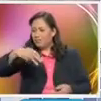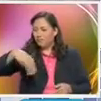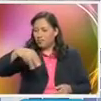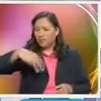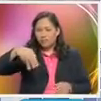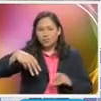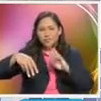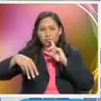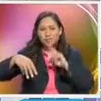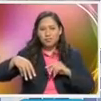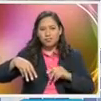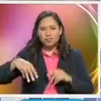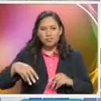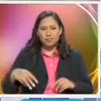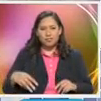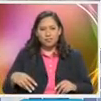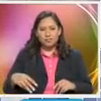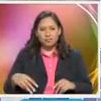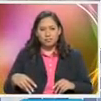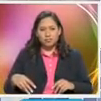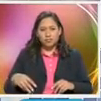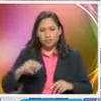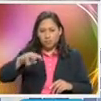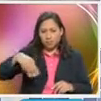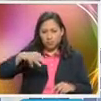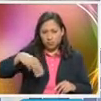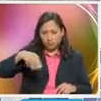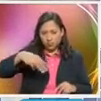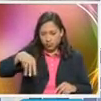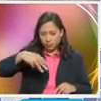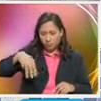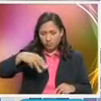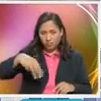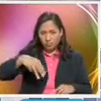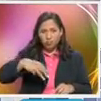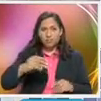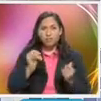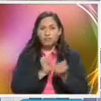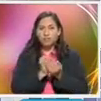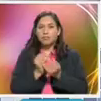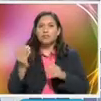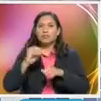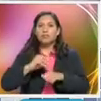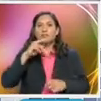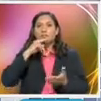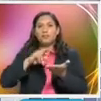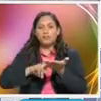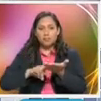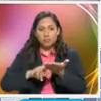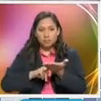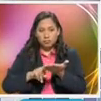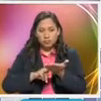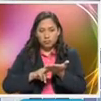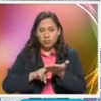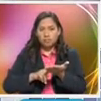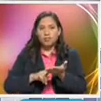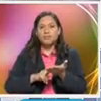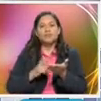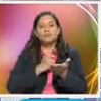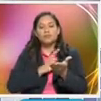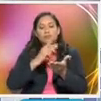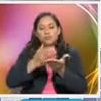los ingredientes. Muy bien. Hecho. Vamos a también ir rebanando el aguacate. Vamos a ponerle solo rebanadas.